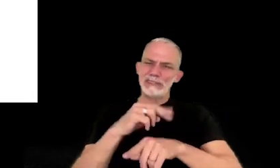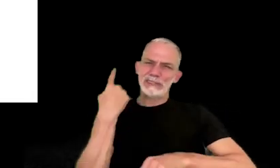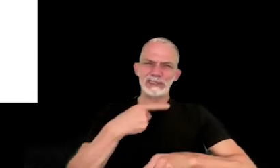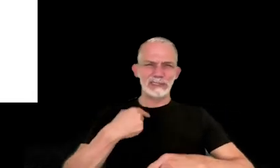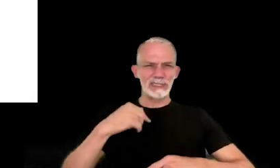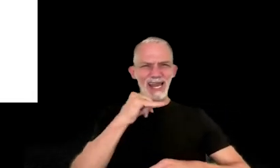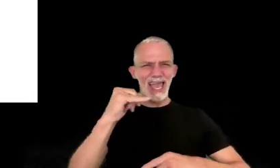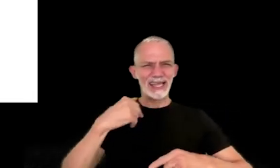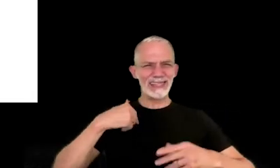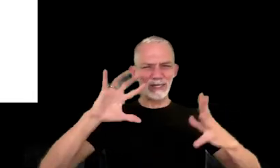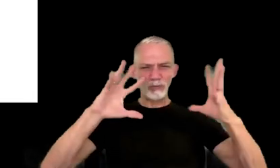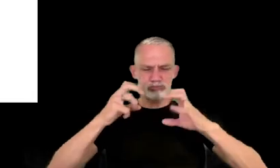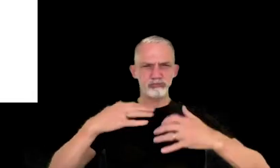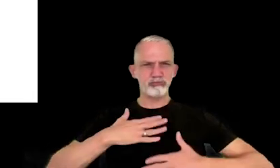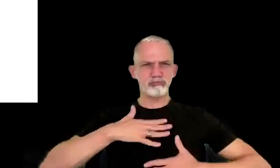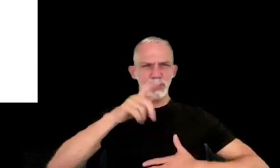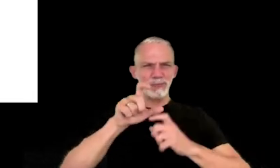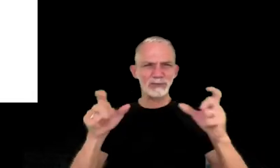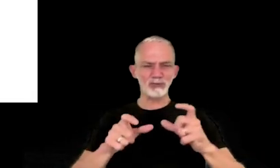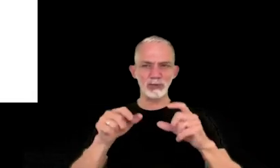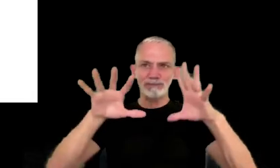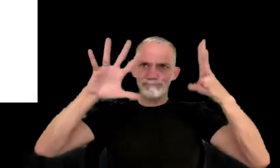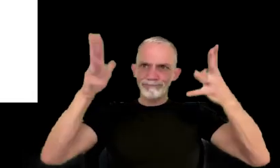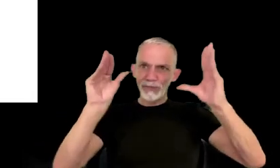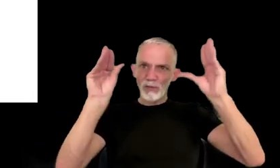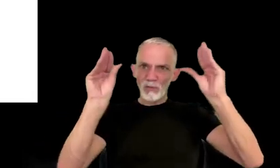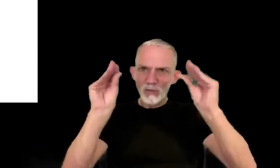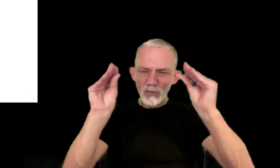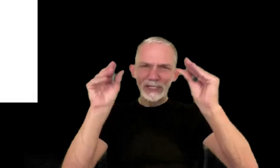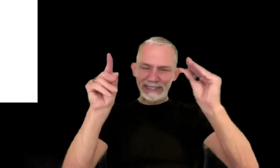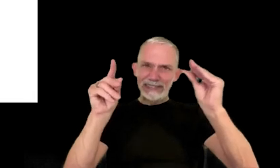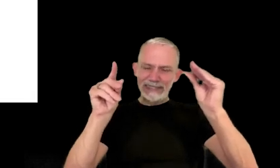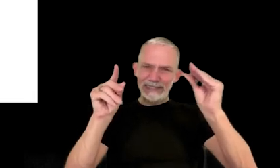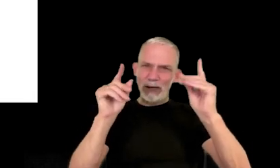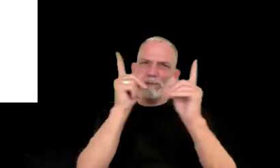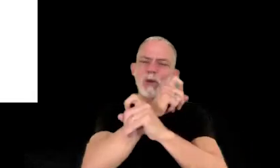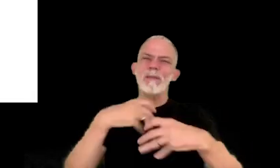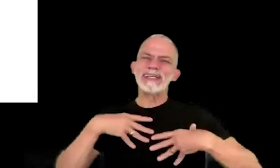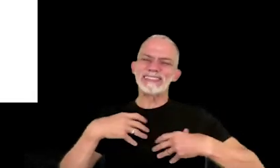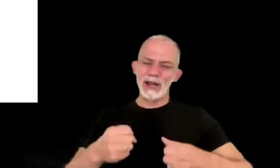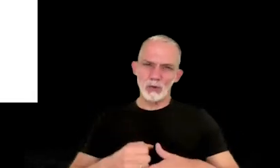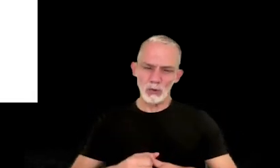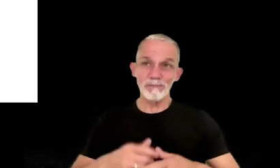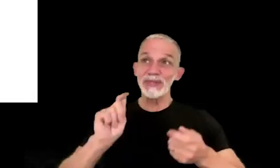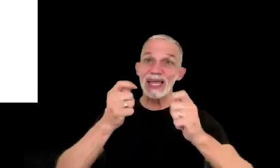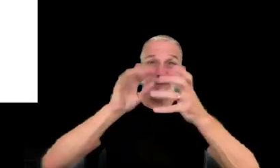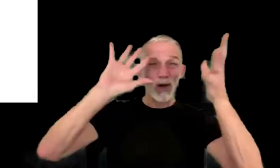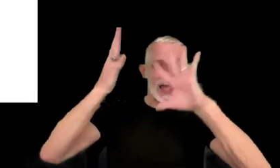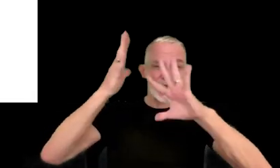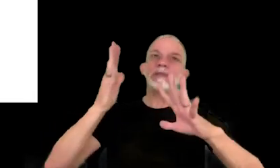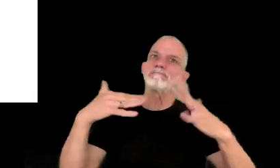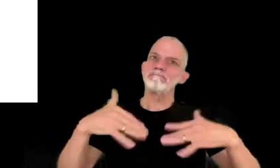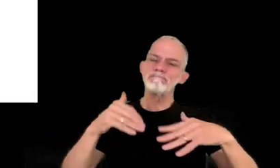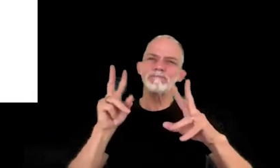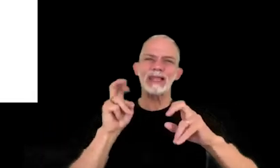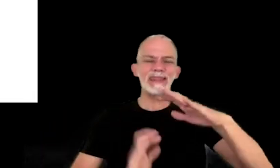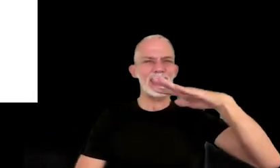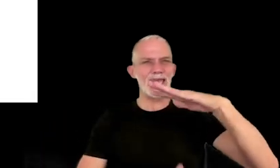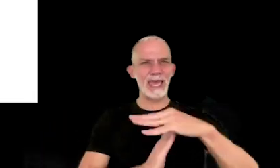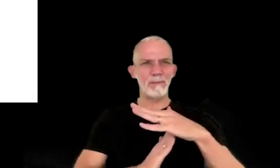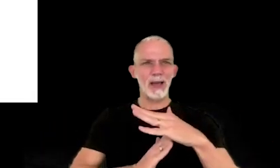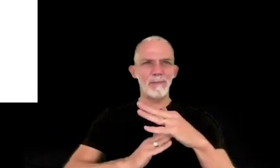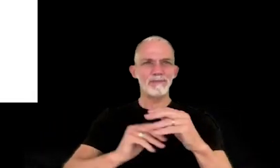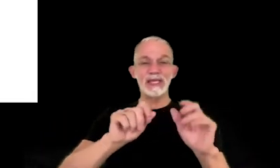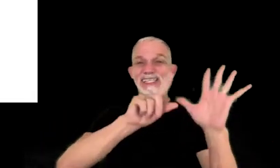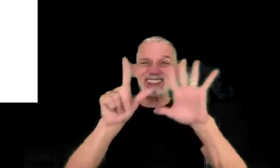¿no? Pues la disminución de la capa de ozono implica un tema también sanitario. El tema del cambio climático, el tema central, que es el de los 7